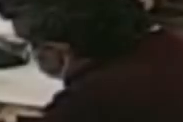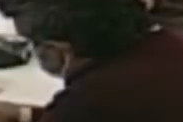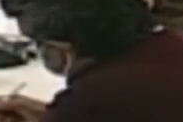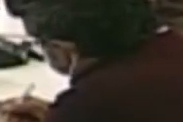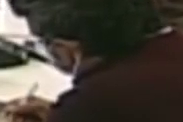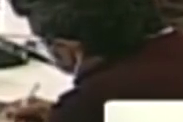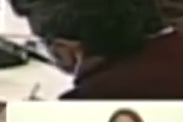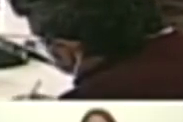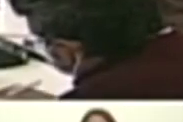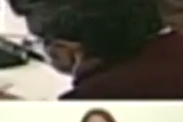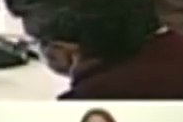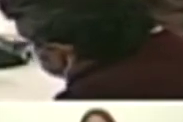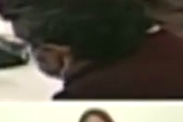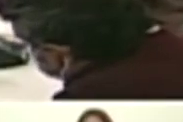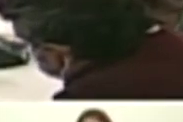a vivir.